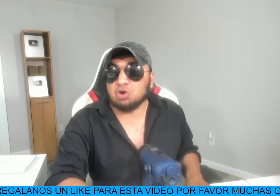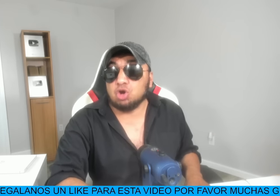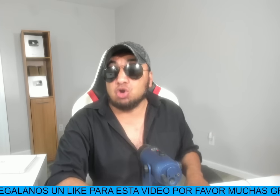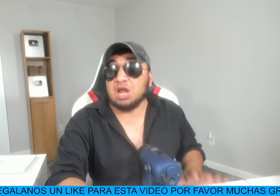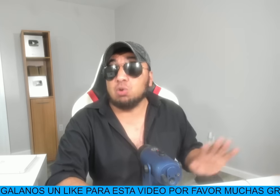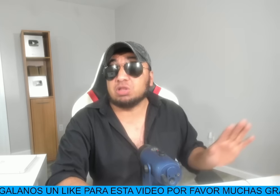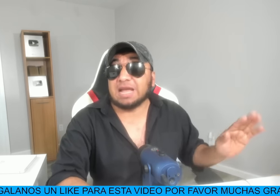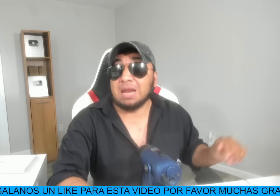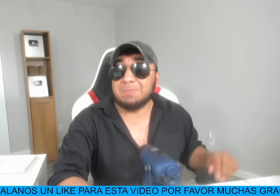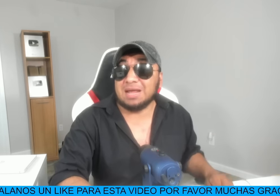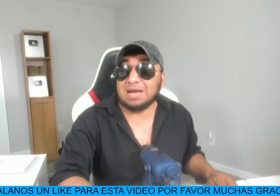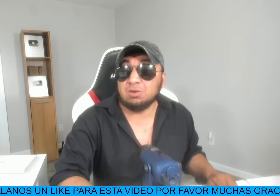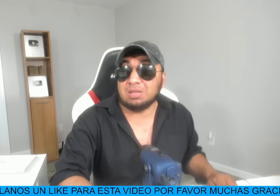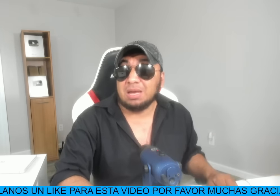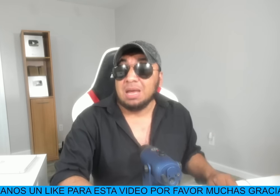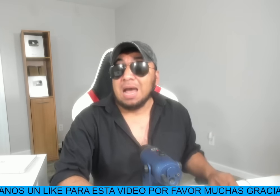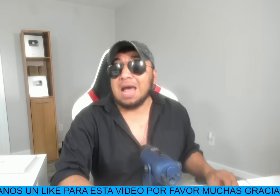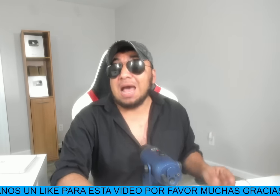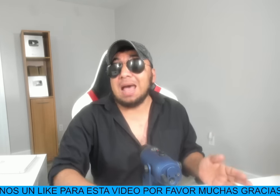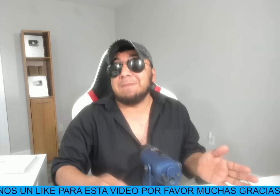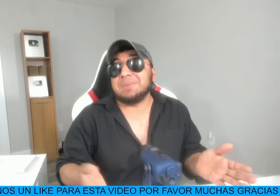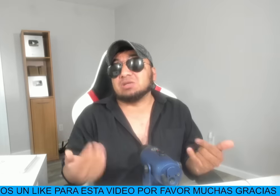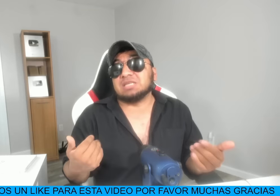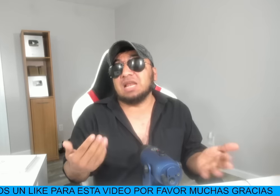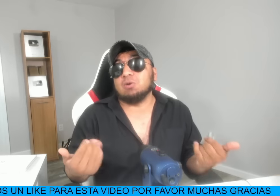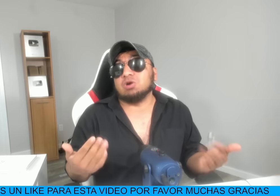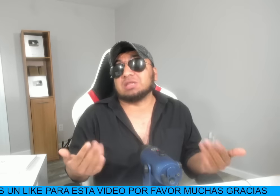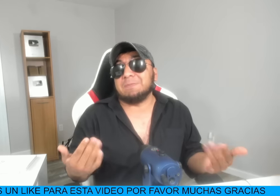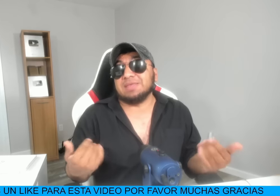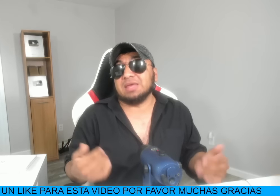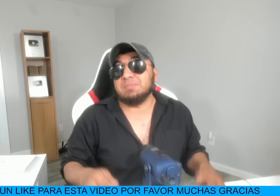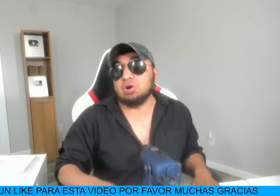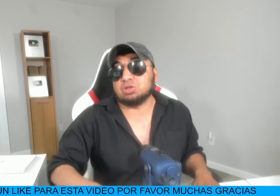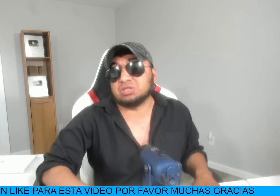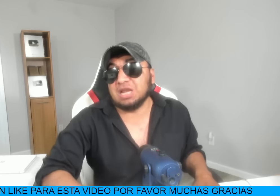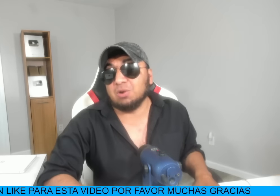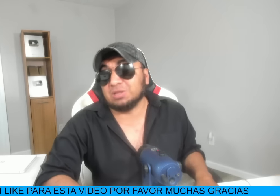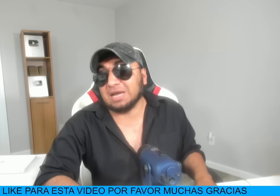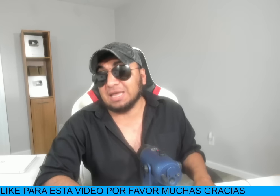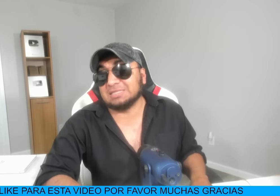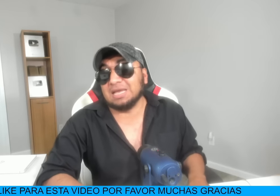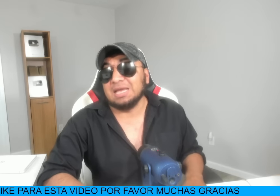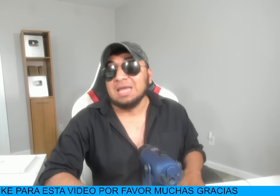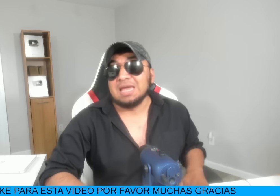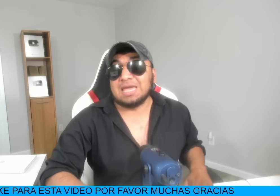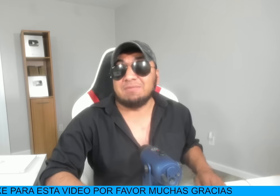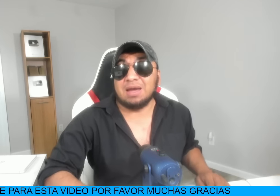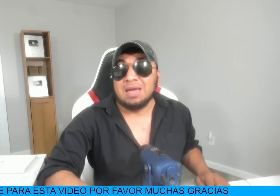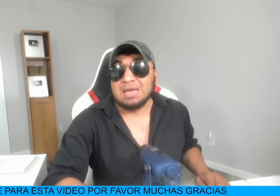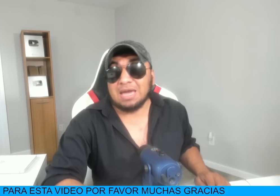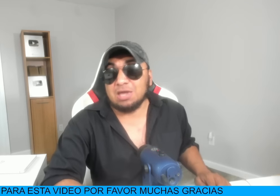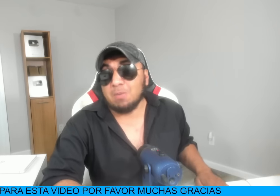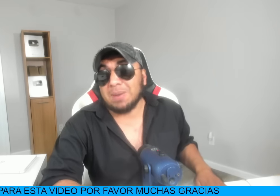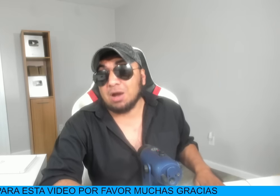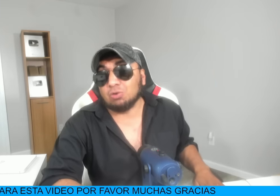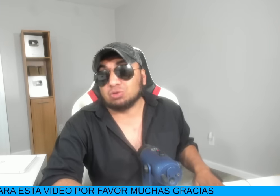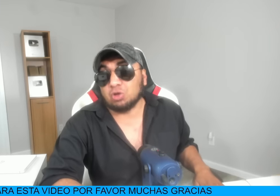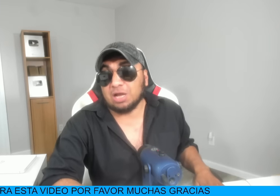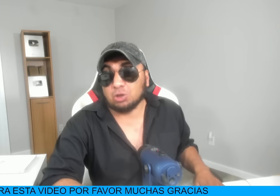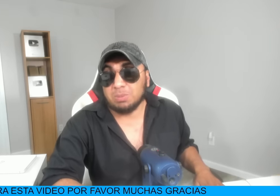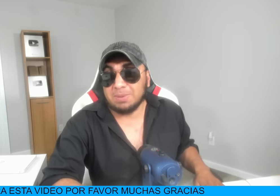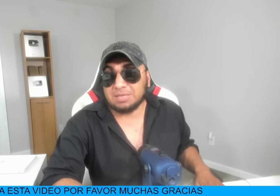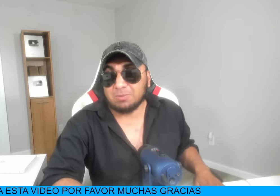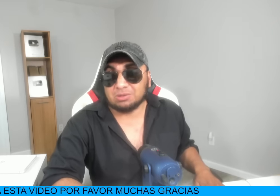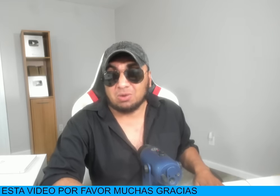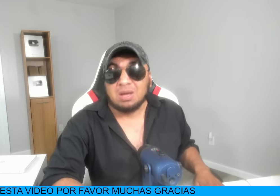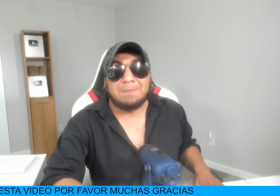se enojó, no le gusta que le pidan ayuda. Ah, pero sí le gusta pedir votos, sí le gusta que dicen que ellos van con todo